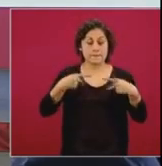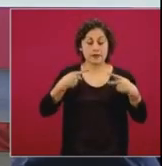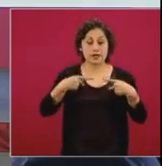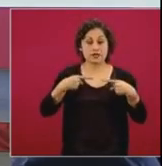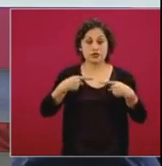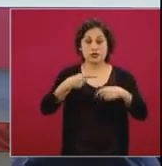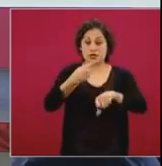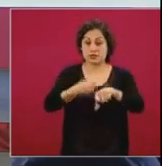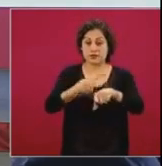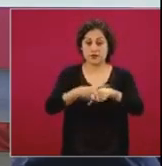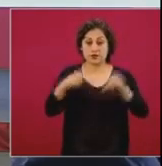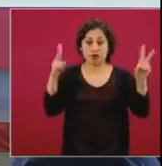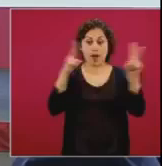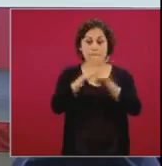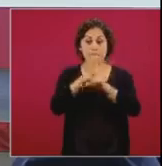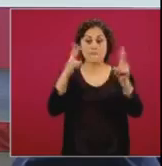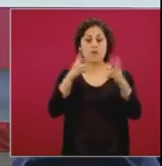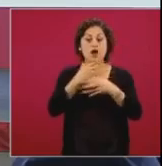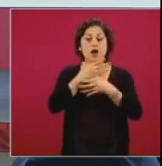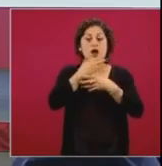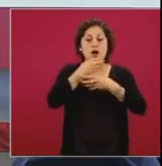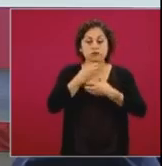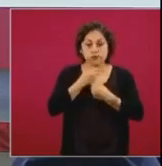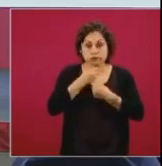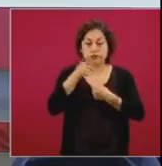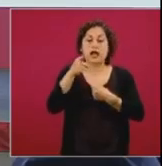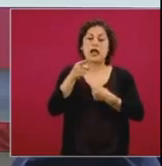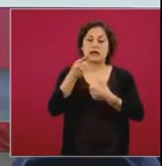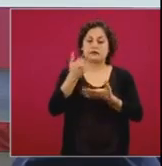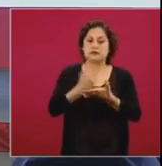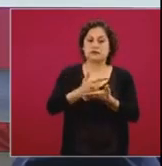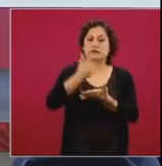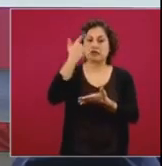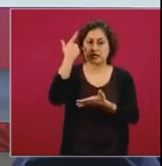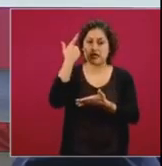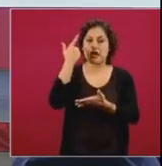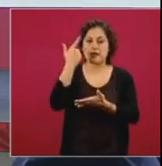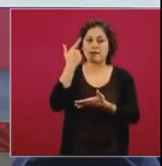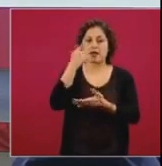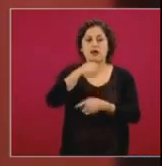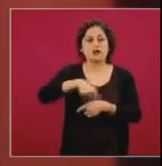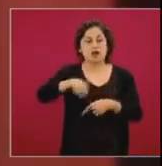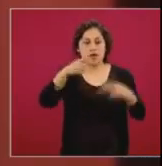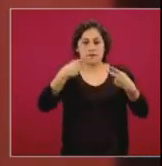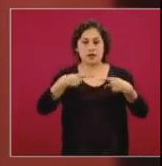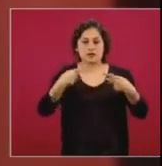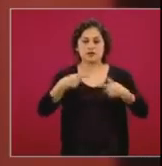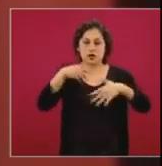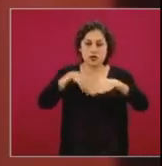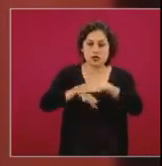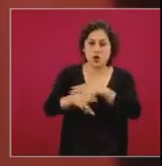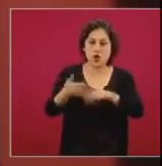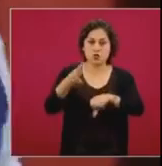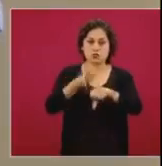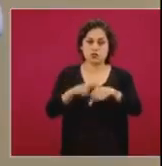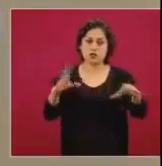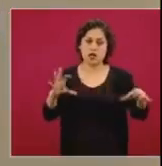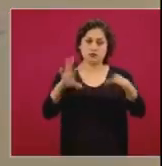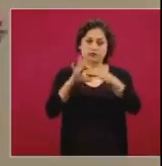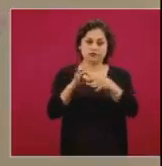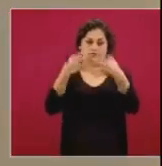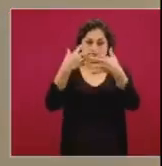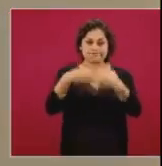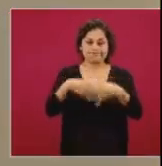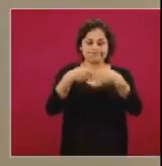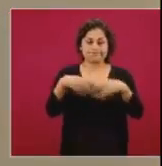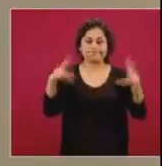respiratoria aguda grave que pudiera o no utilizar un ventilador o un respirador